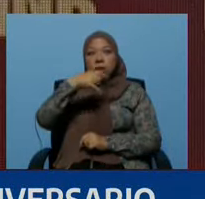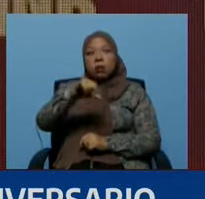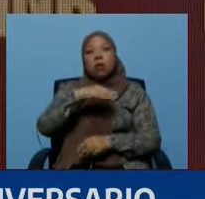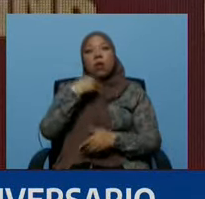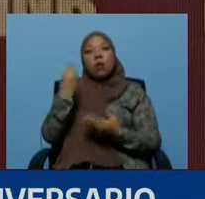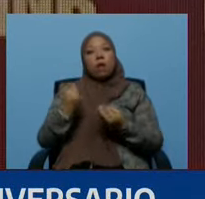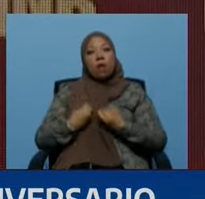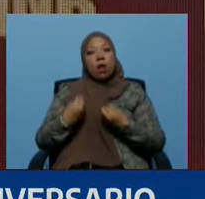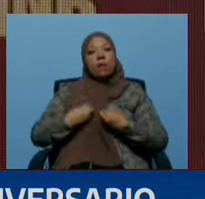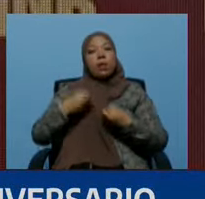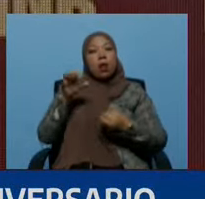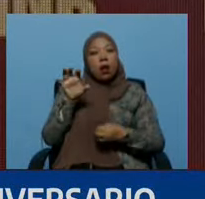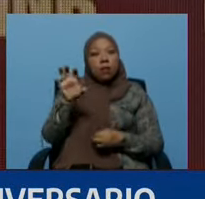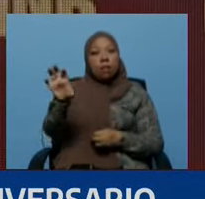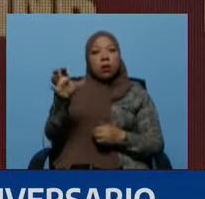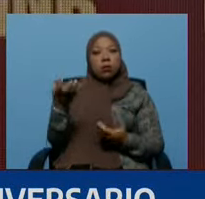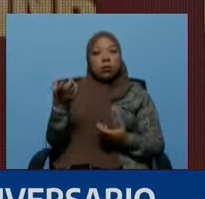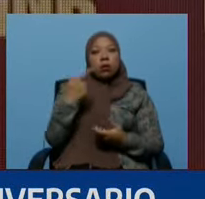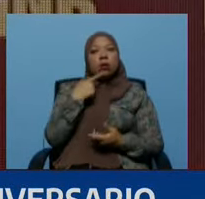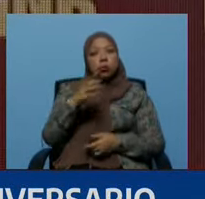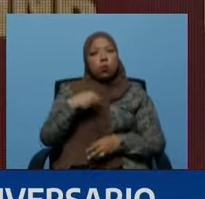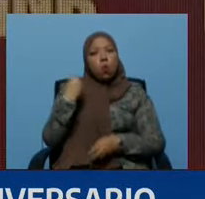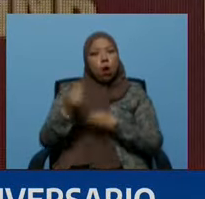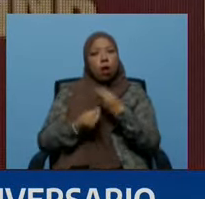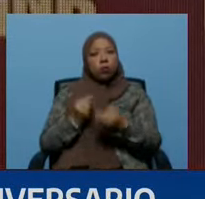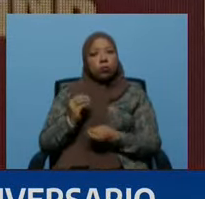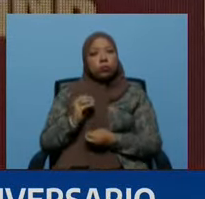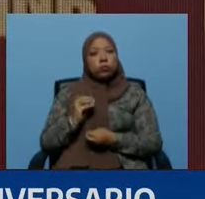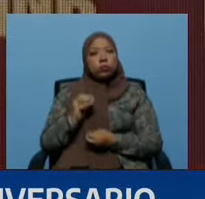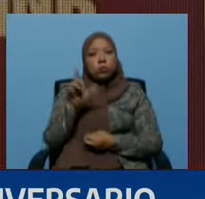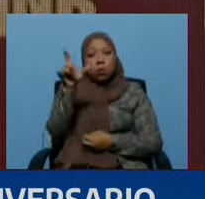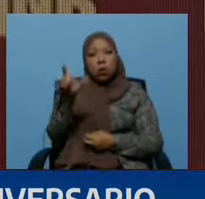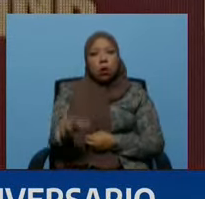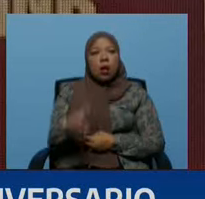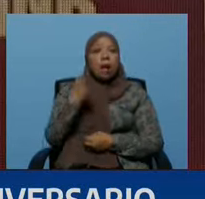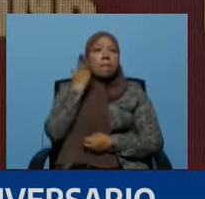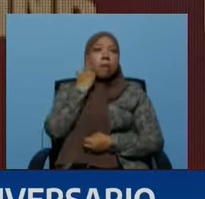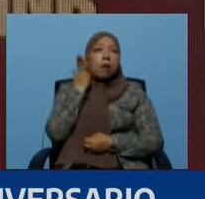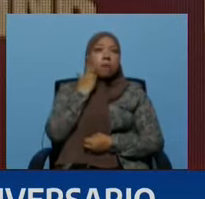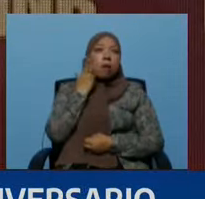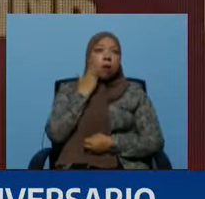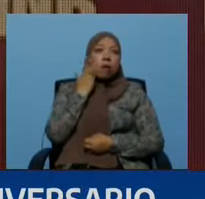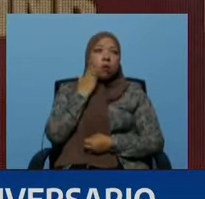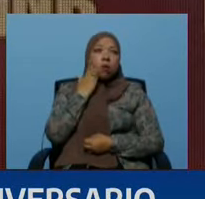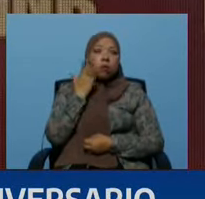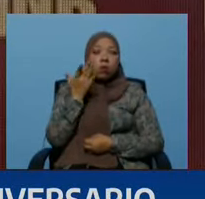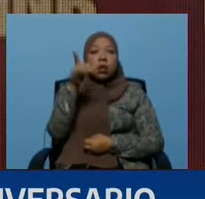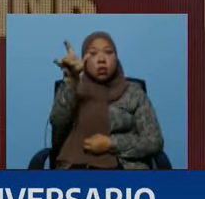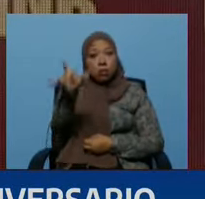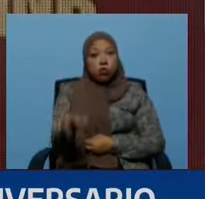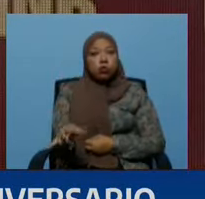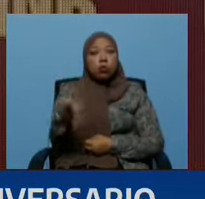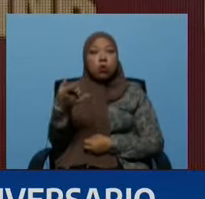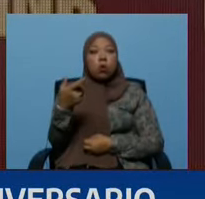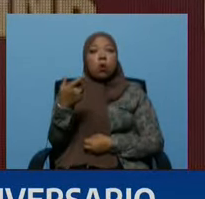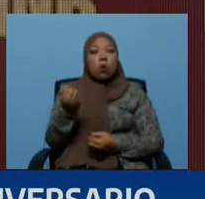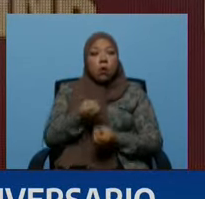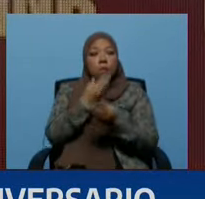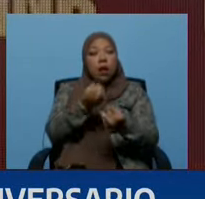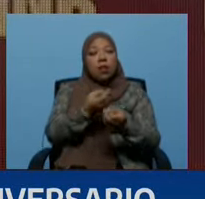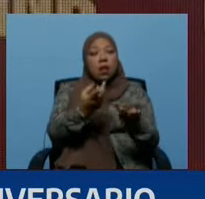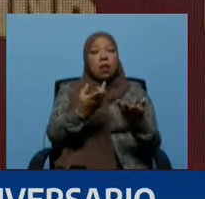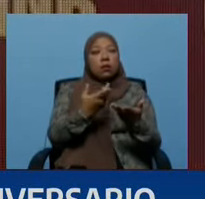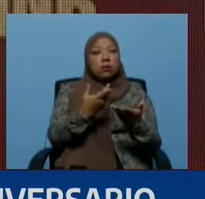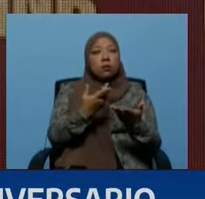dar la vida por la patria, la daré. Y la madre de este mártir me manda a decir,